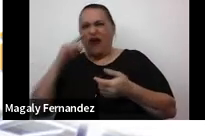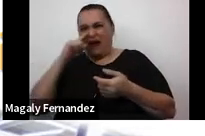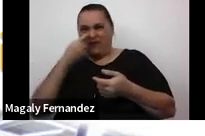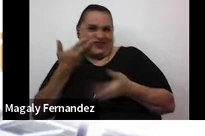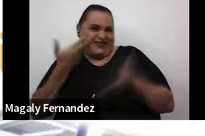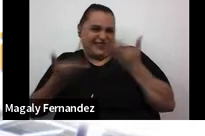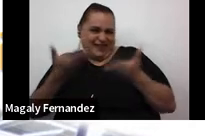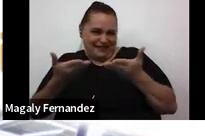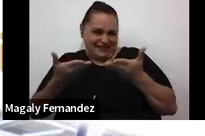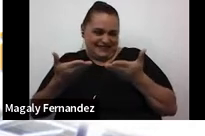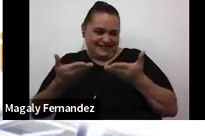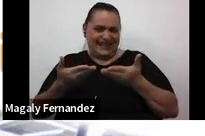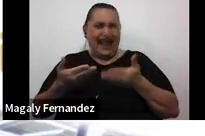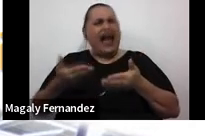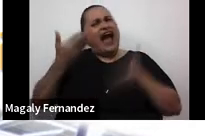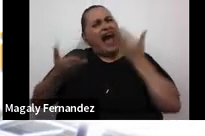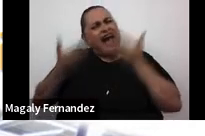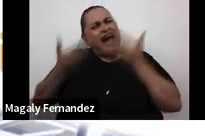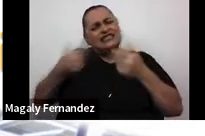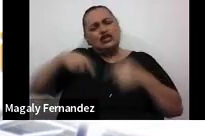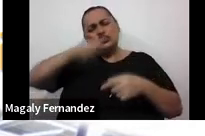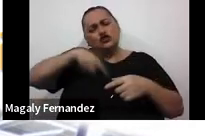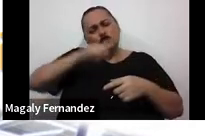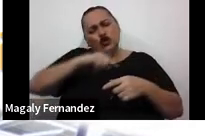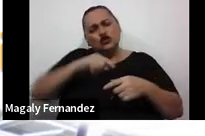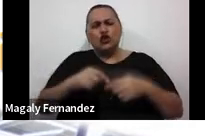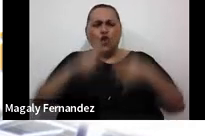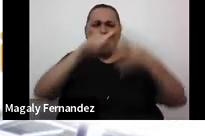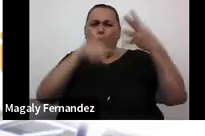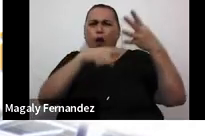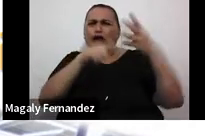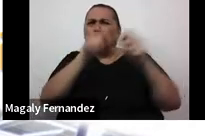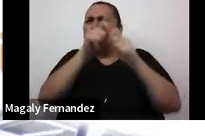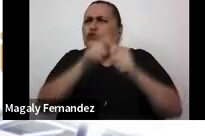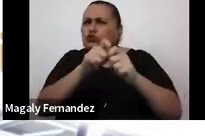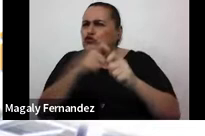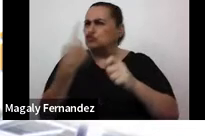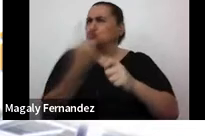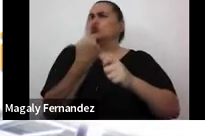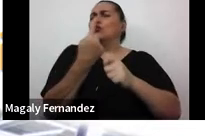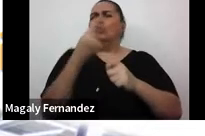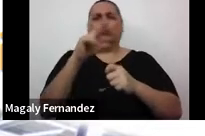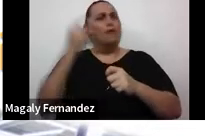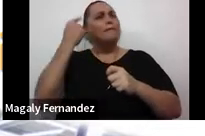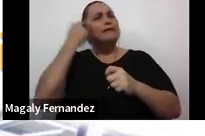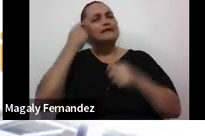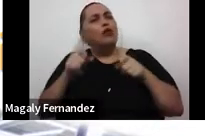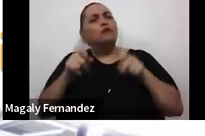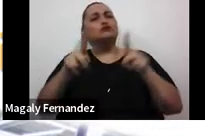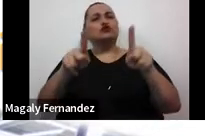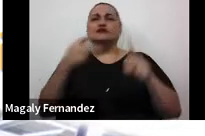A veces es nada más de salirnos de los cuatro puntos y pensar en alternativas fáciles